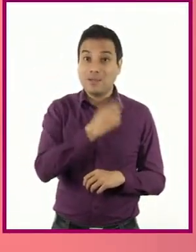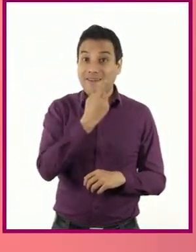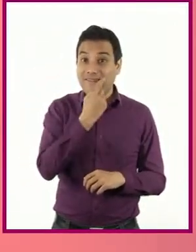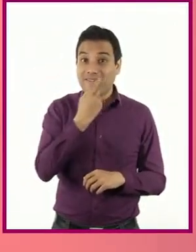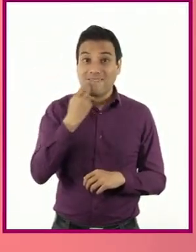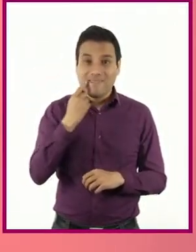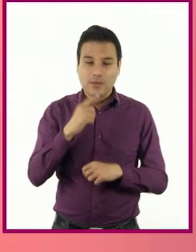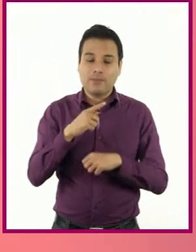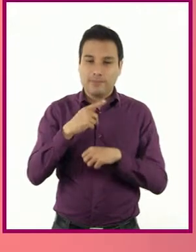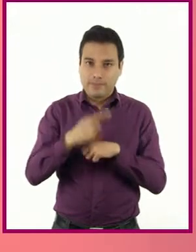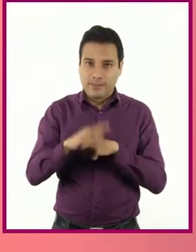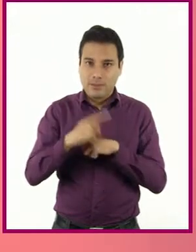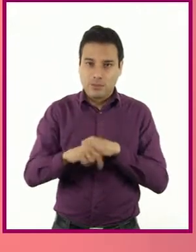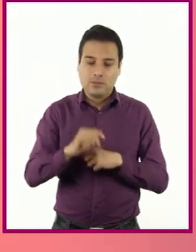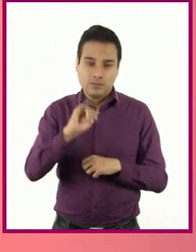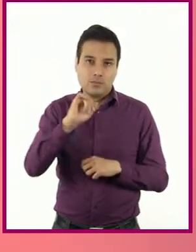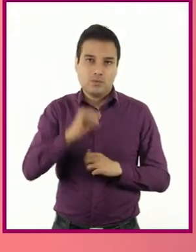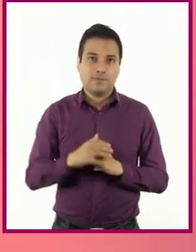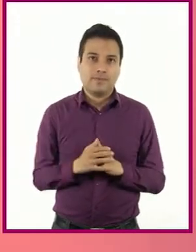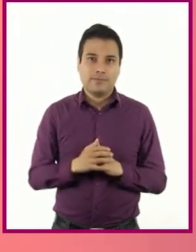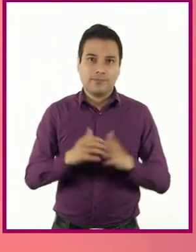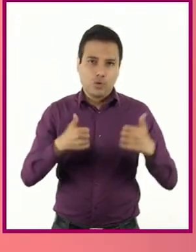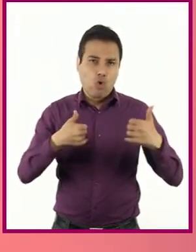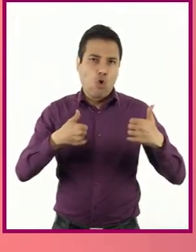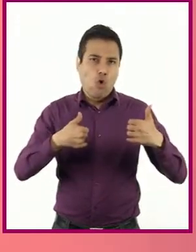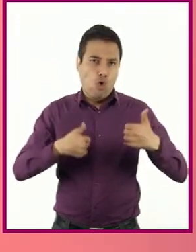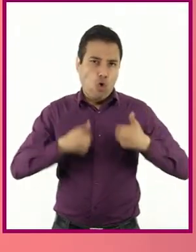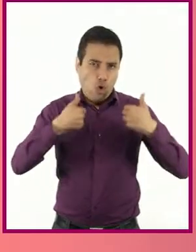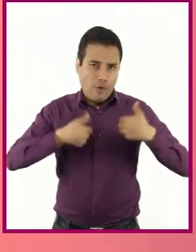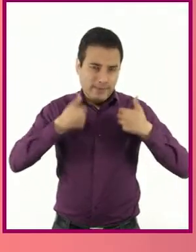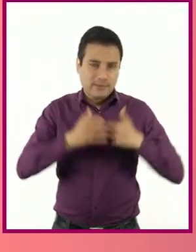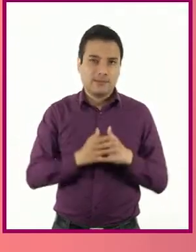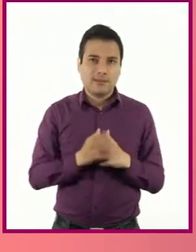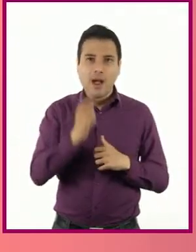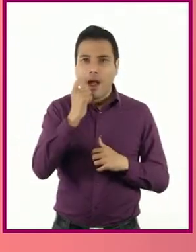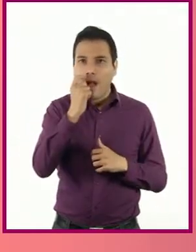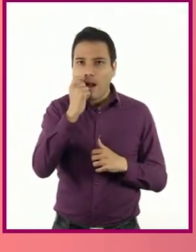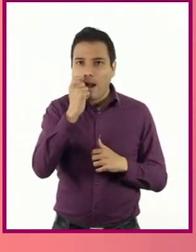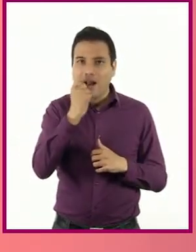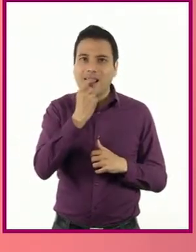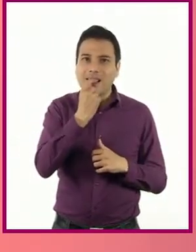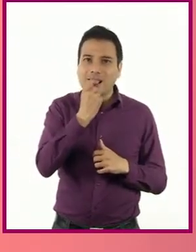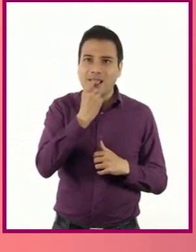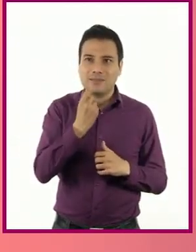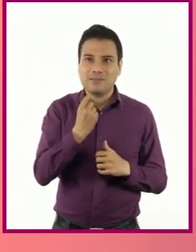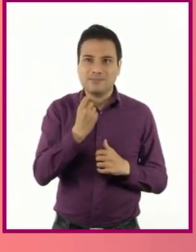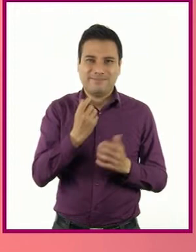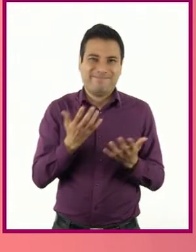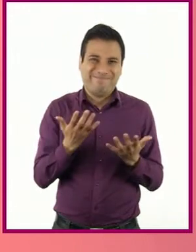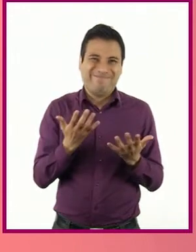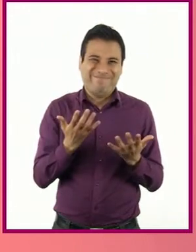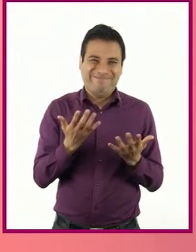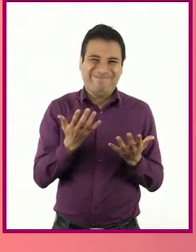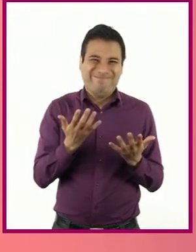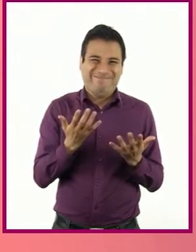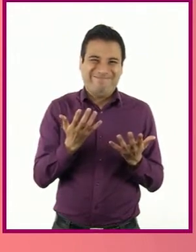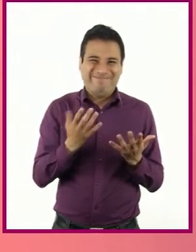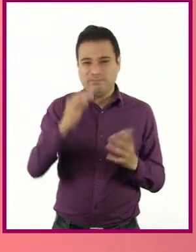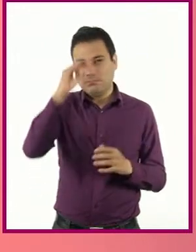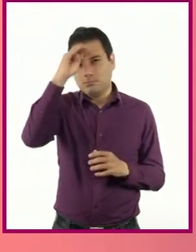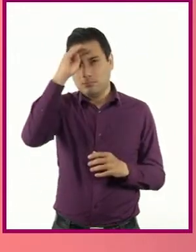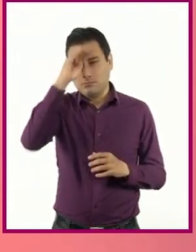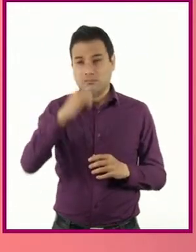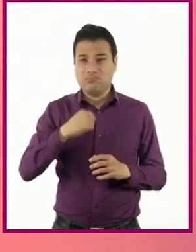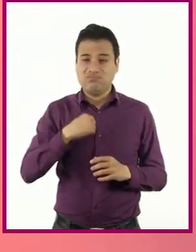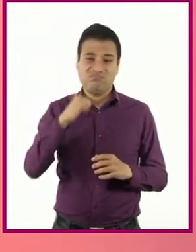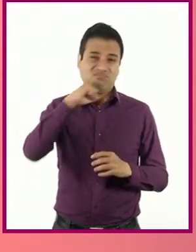Es verdad. Como jóvenes miramos a los piercings como algo estético, pero a la larga nos afectará en alguna